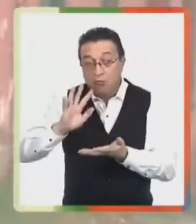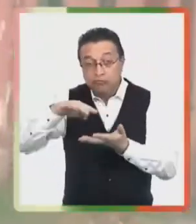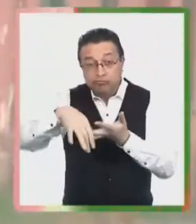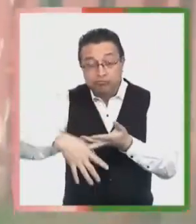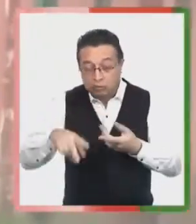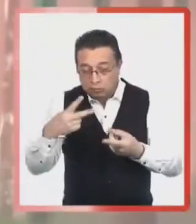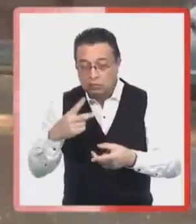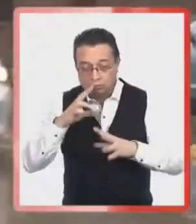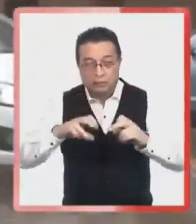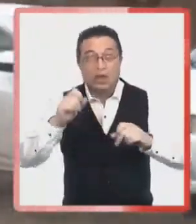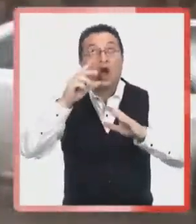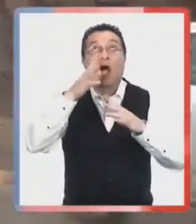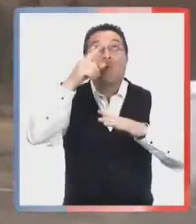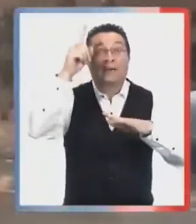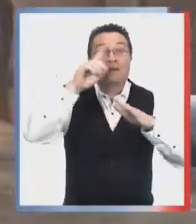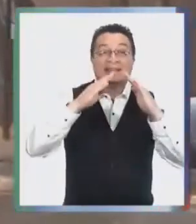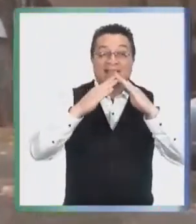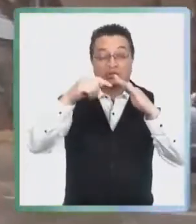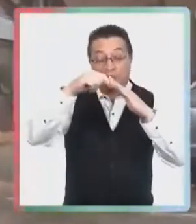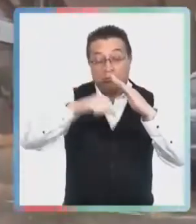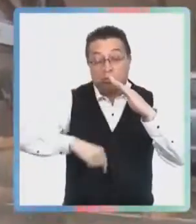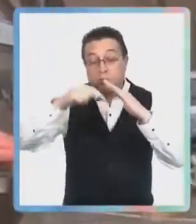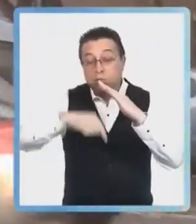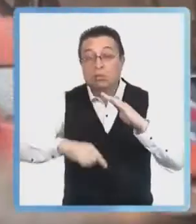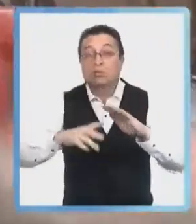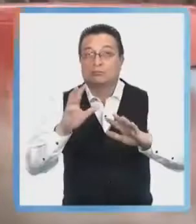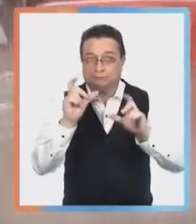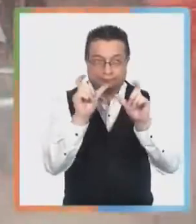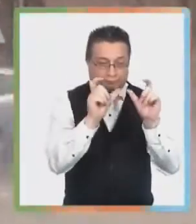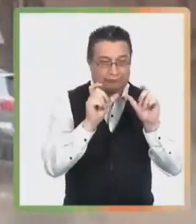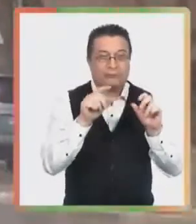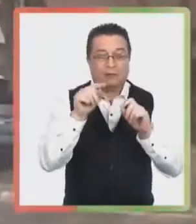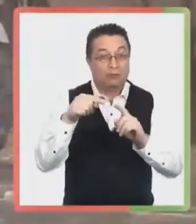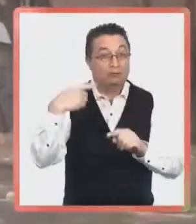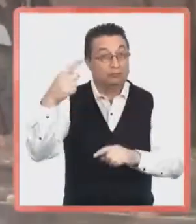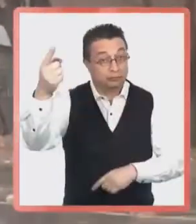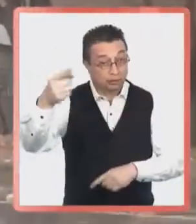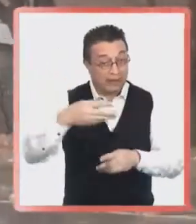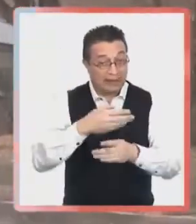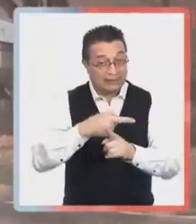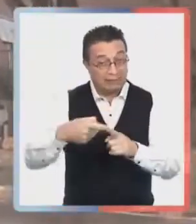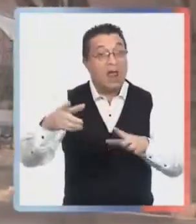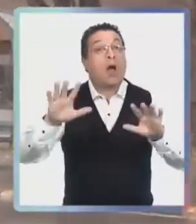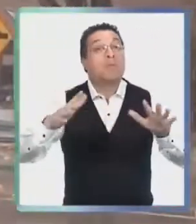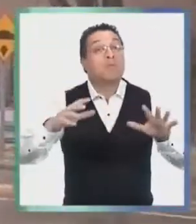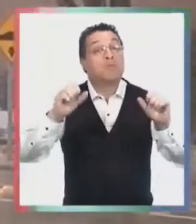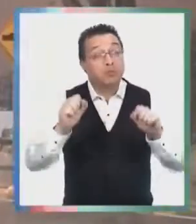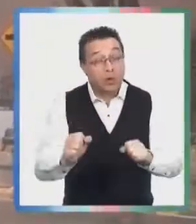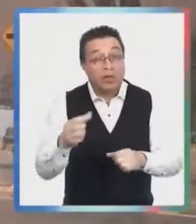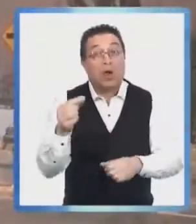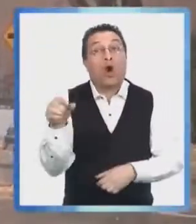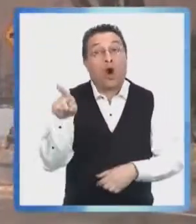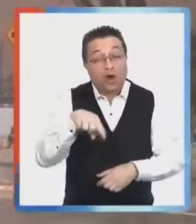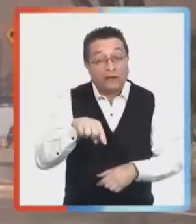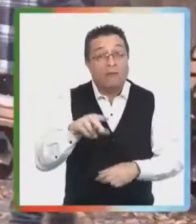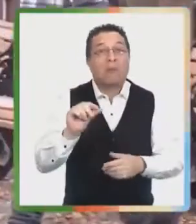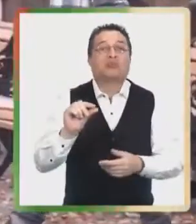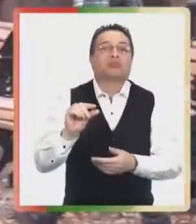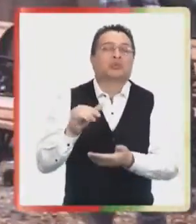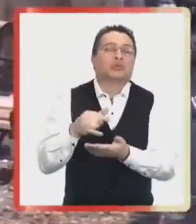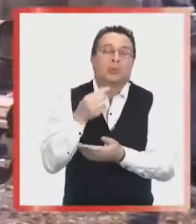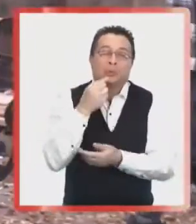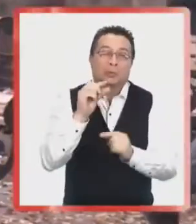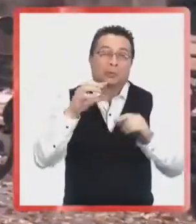aguas lluvia y posibles goteras en los techos. Según los pronósticos, a principio de la próxima semana podría llegar, aunque